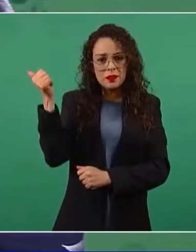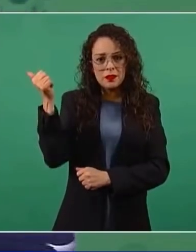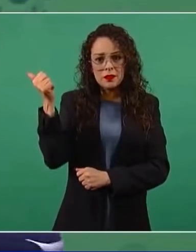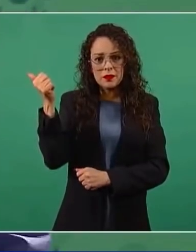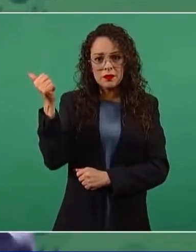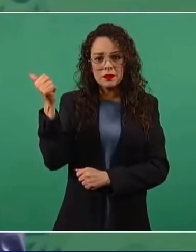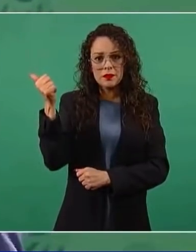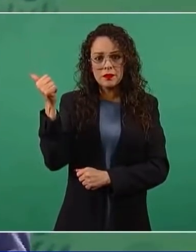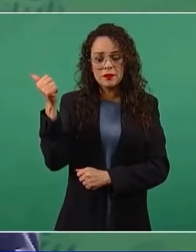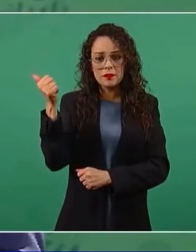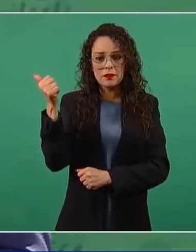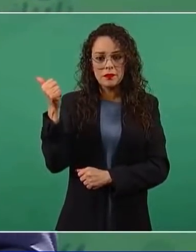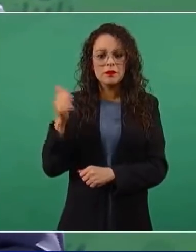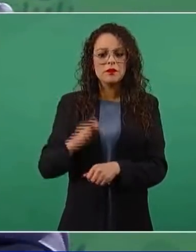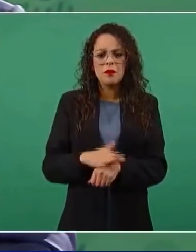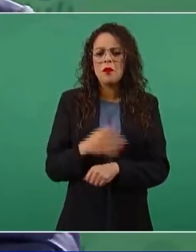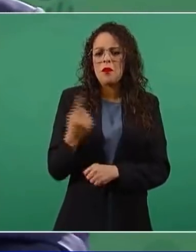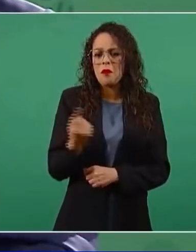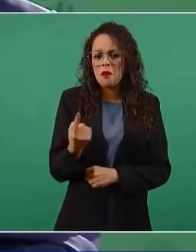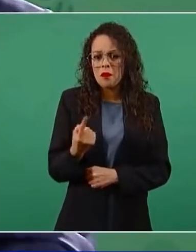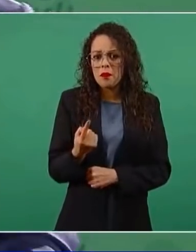porque sus funciones